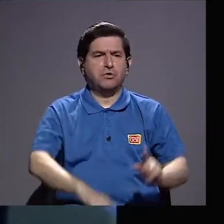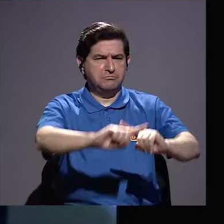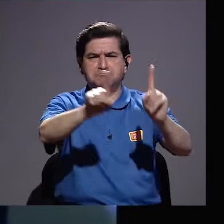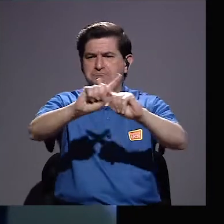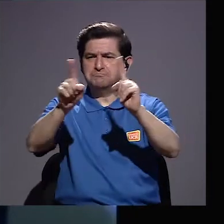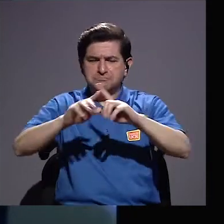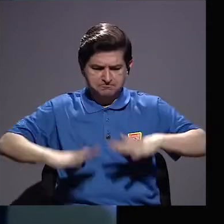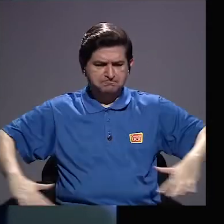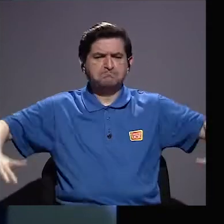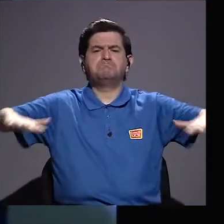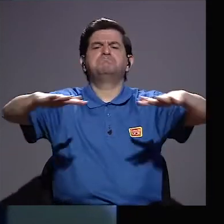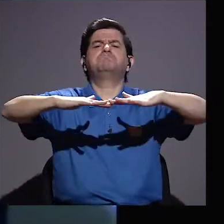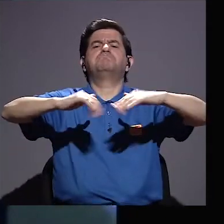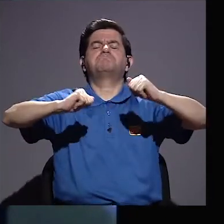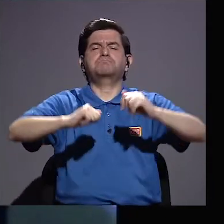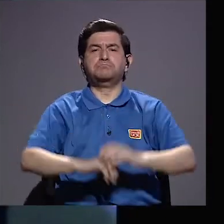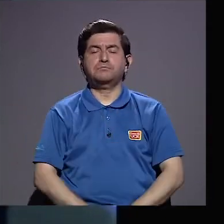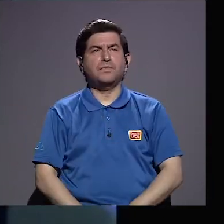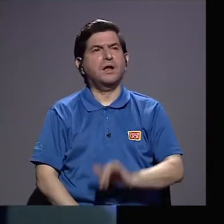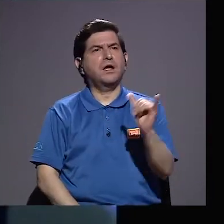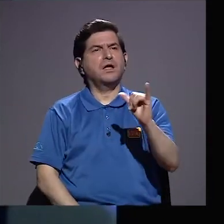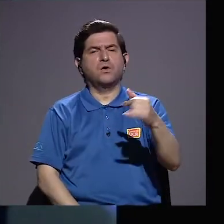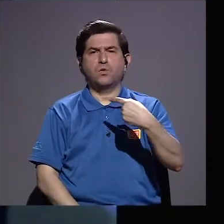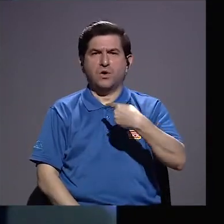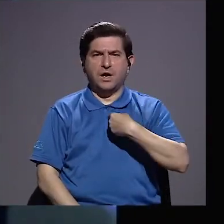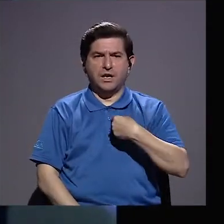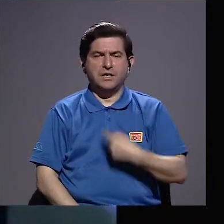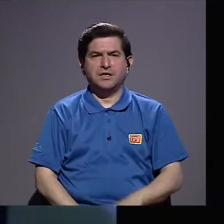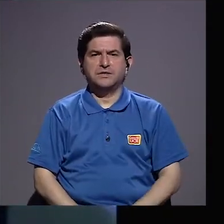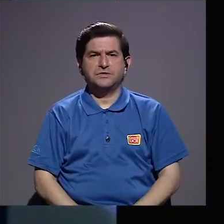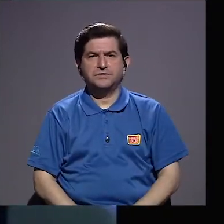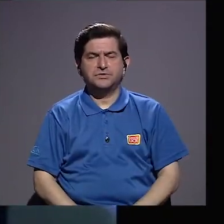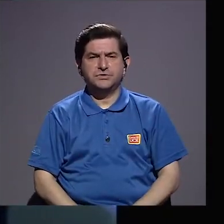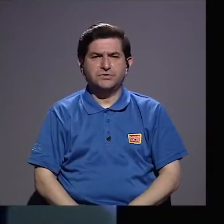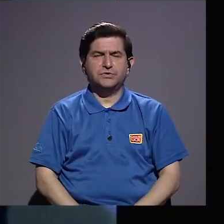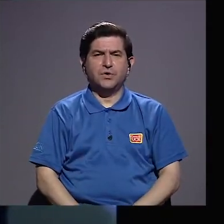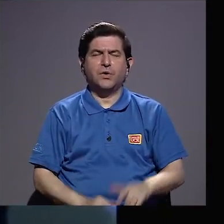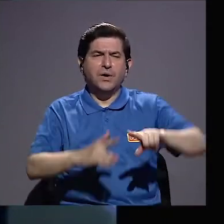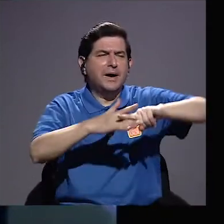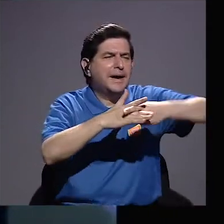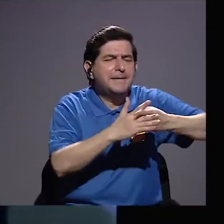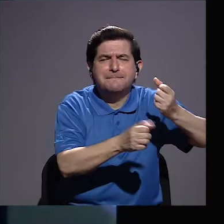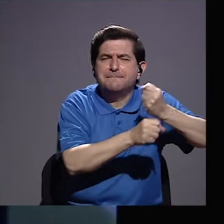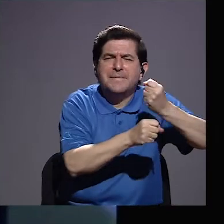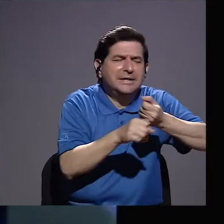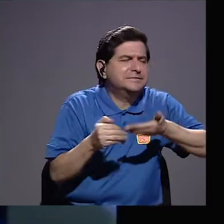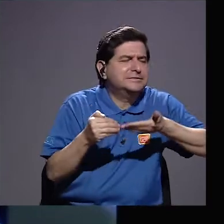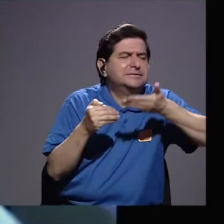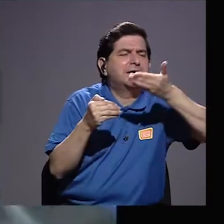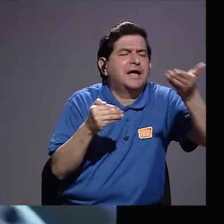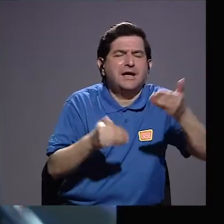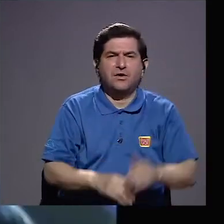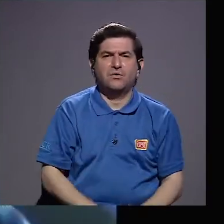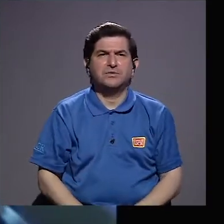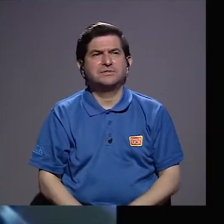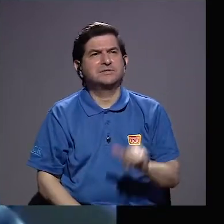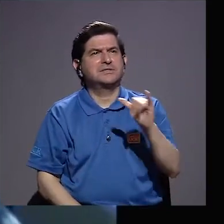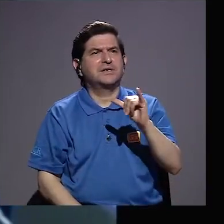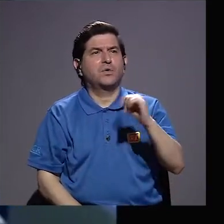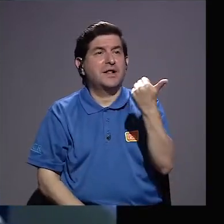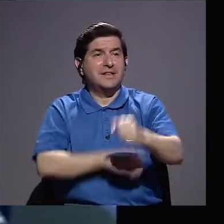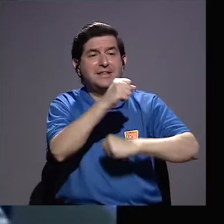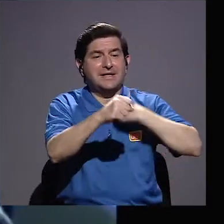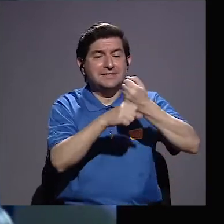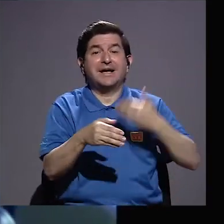espacios, y también de ser visionaria, que yo empecé a trabajar en cosas que siempre son como 10 años